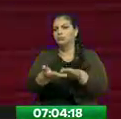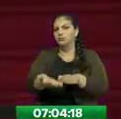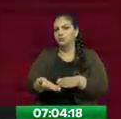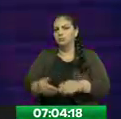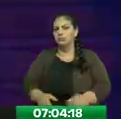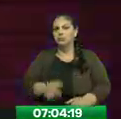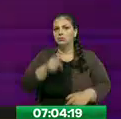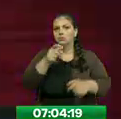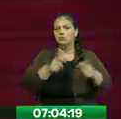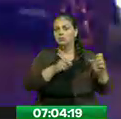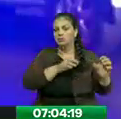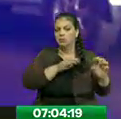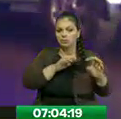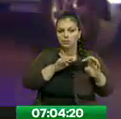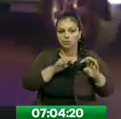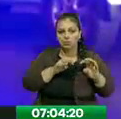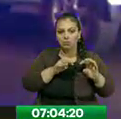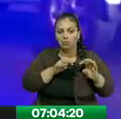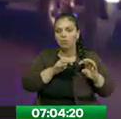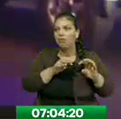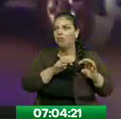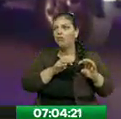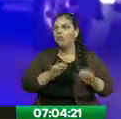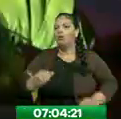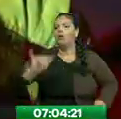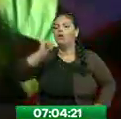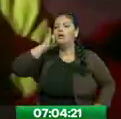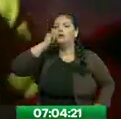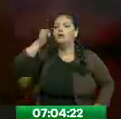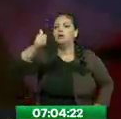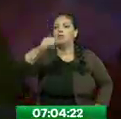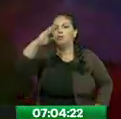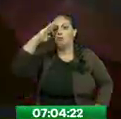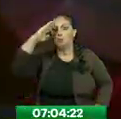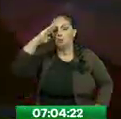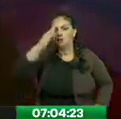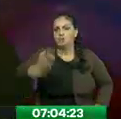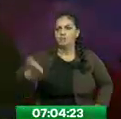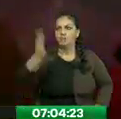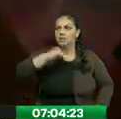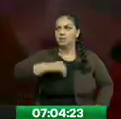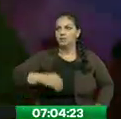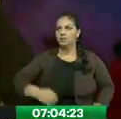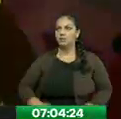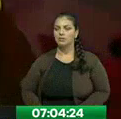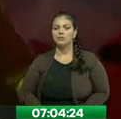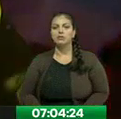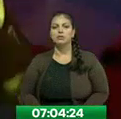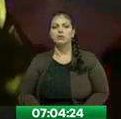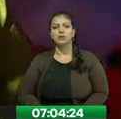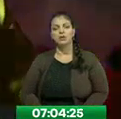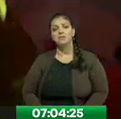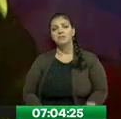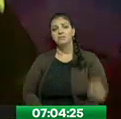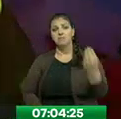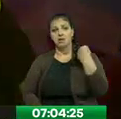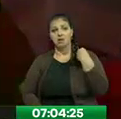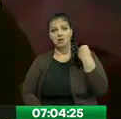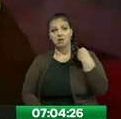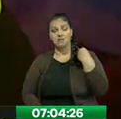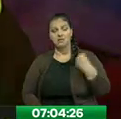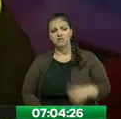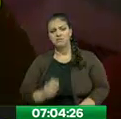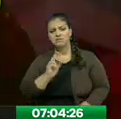del sector alertaron a las autoridades. Los vecinos nos indicaron que únicamente se habían percatado que el cuerpo